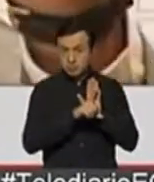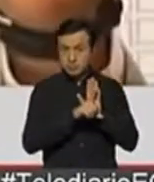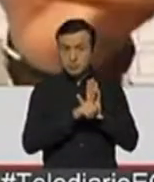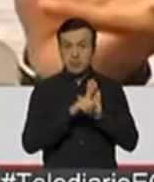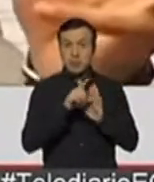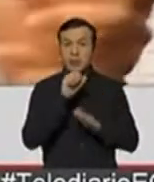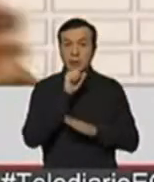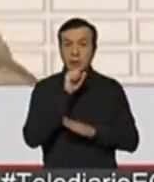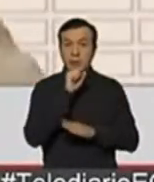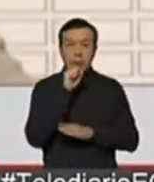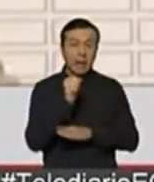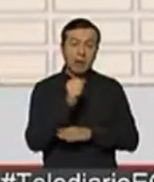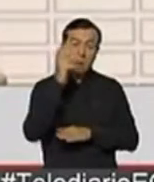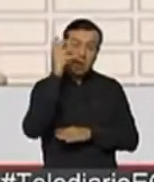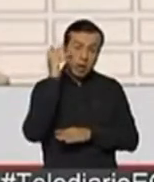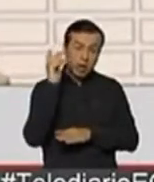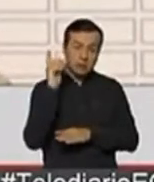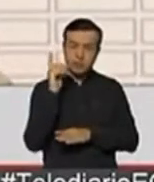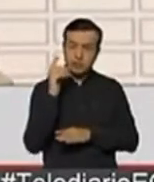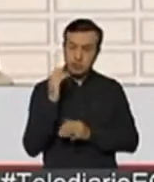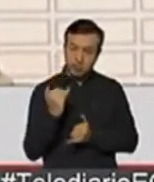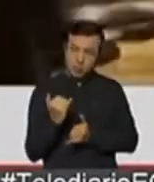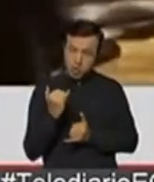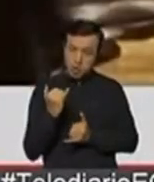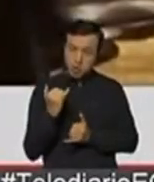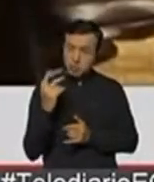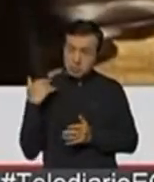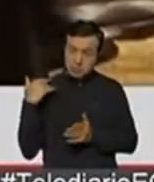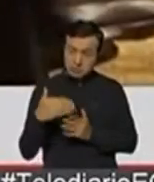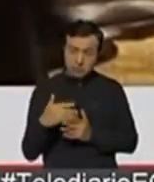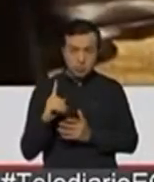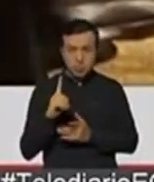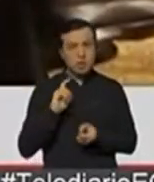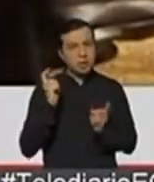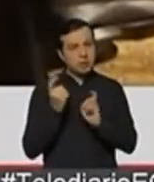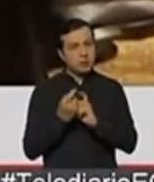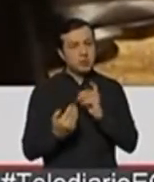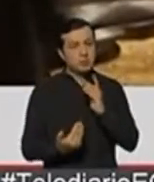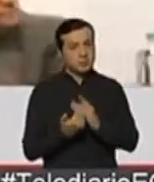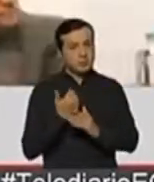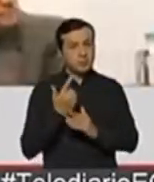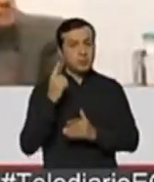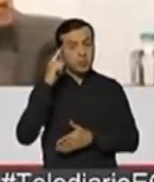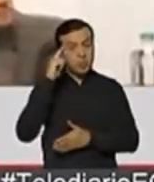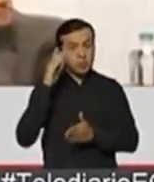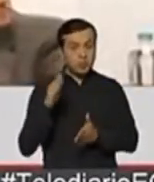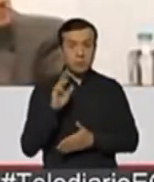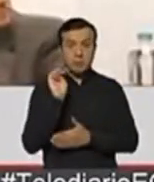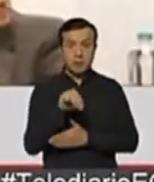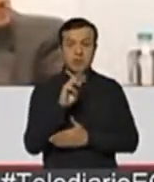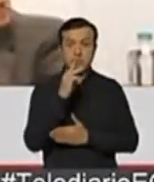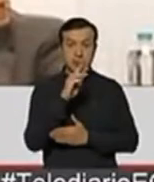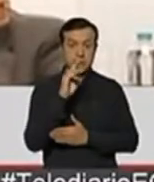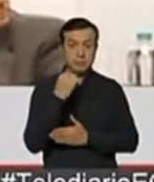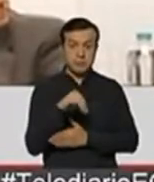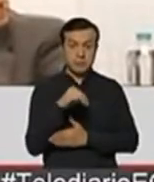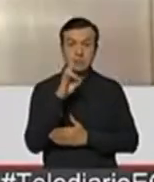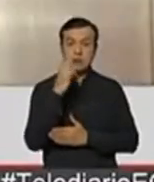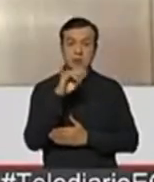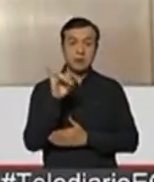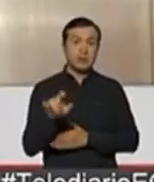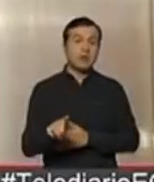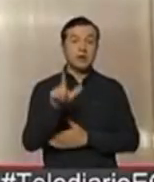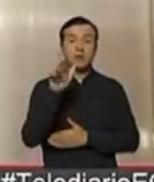obsoleto y rígido como el que tenemos en el Ecuador. La Asamblea de Gobernadores se desarrollará el martes 16 y el miércoles 17 de